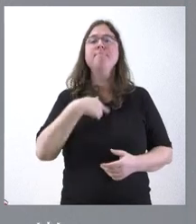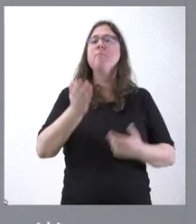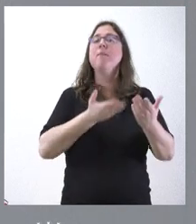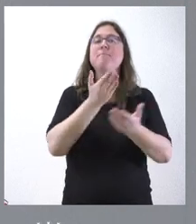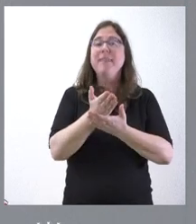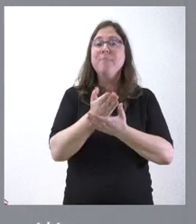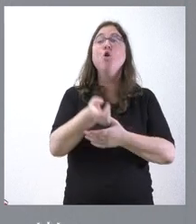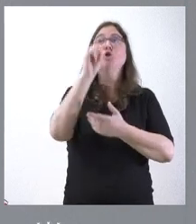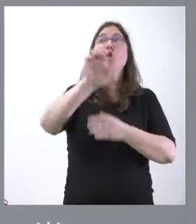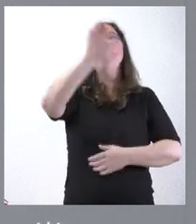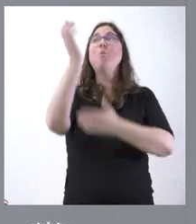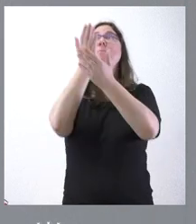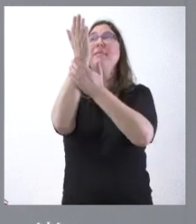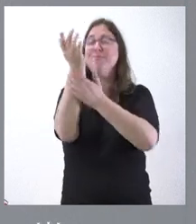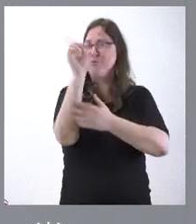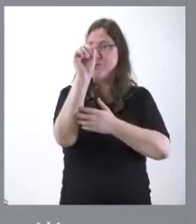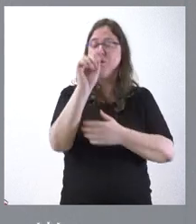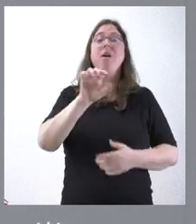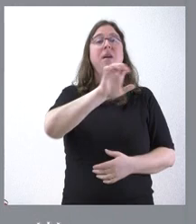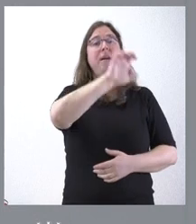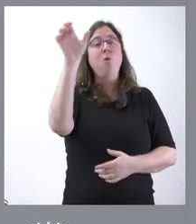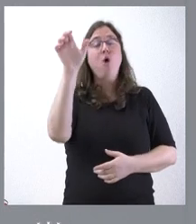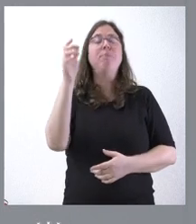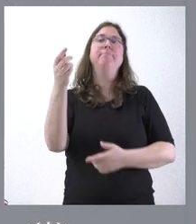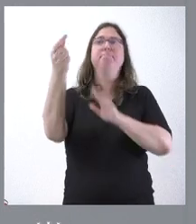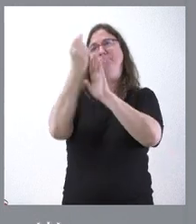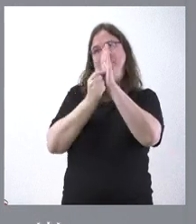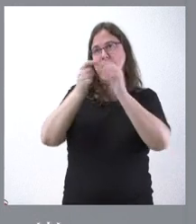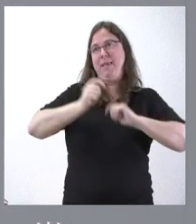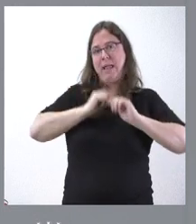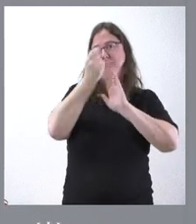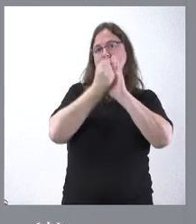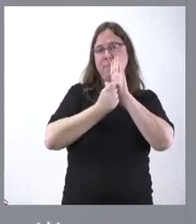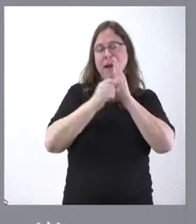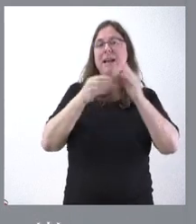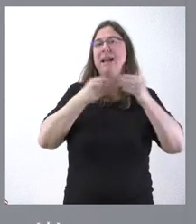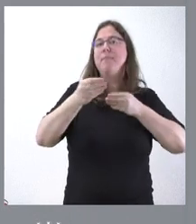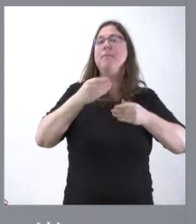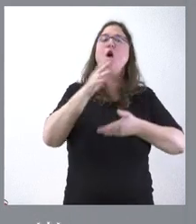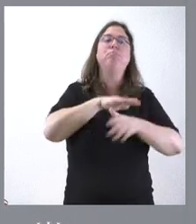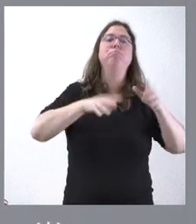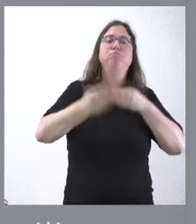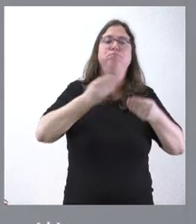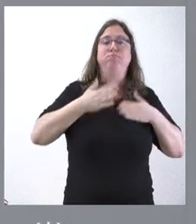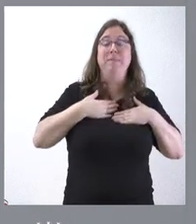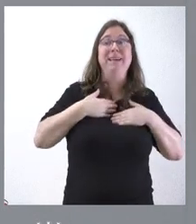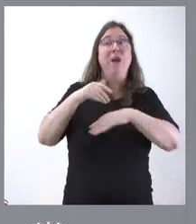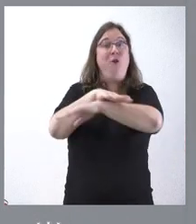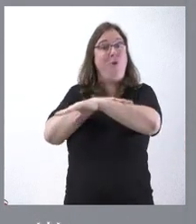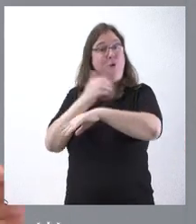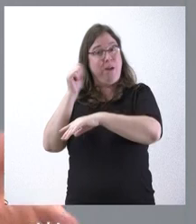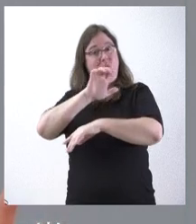pidamos solo a la Unión Europea porque la Unión Europea Deja unos márgenes de actuación y es verdad que también vemos que dentro de los márgenes de actuación el gobierno de España toma